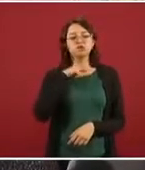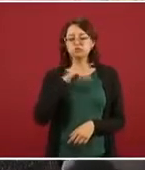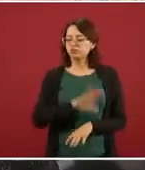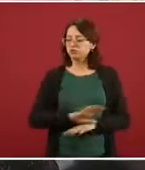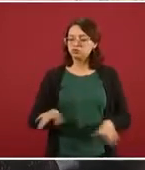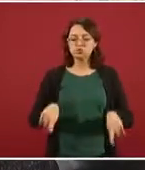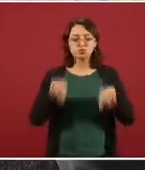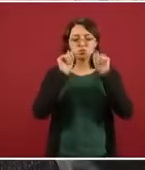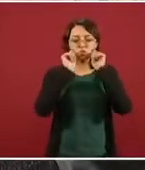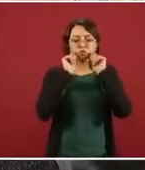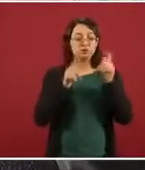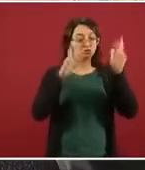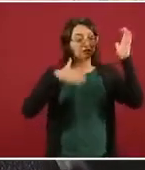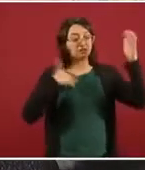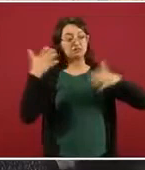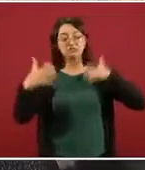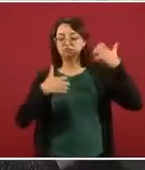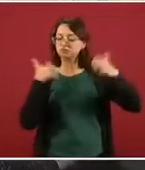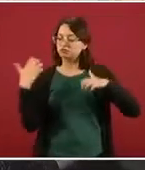y aunque se enojen